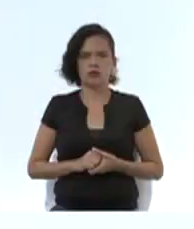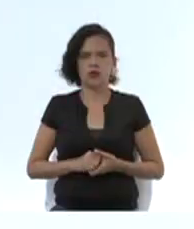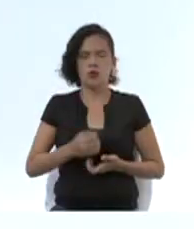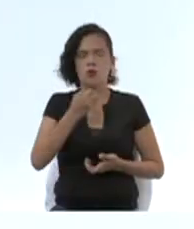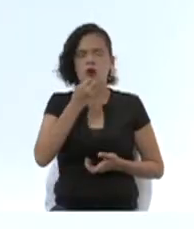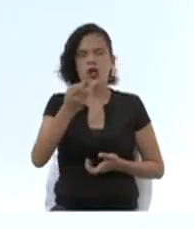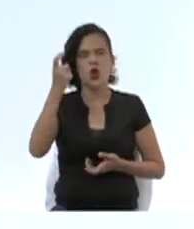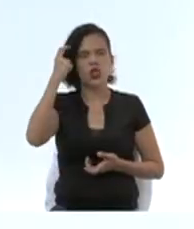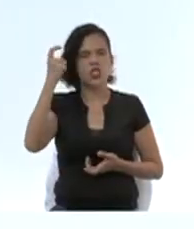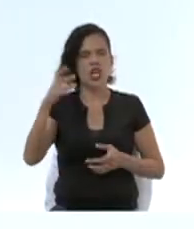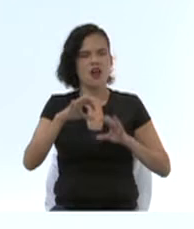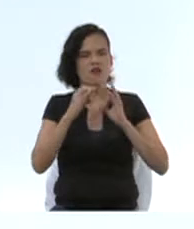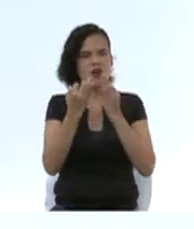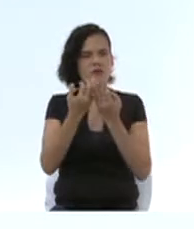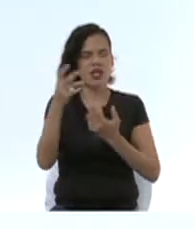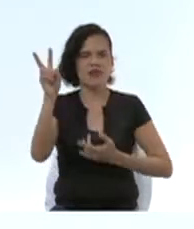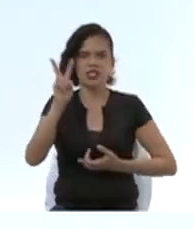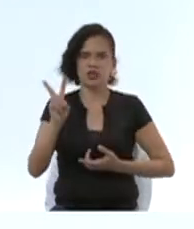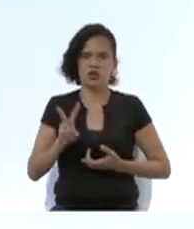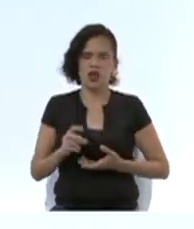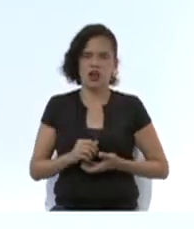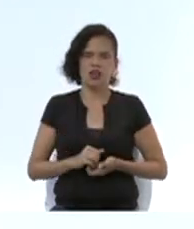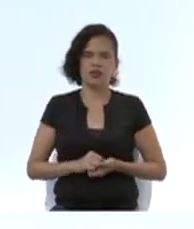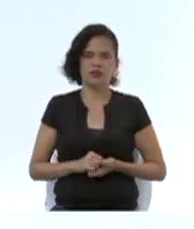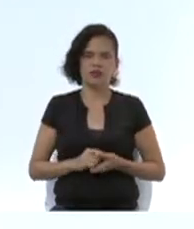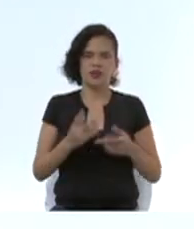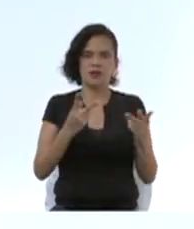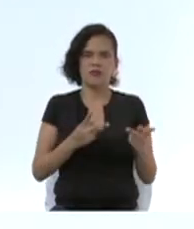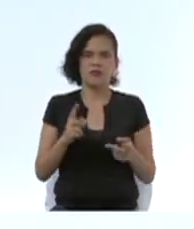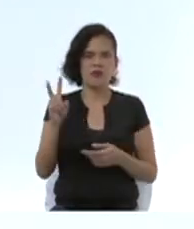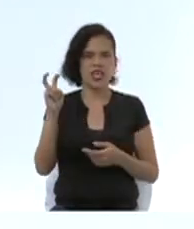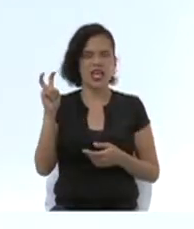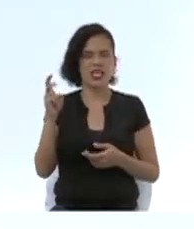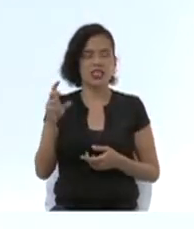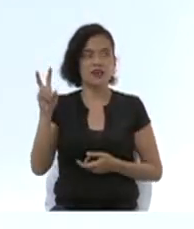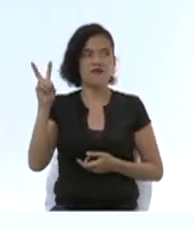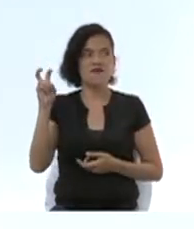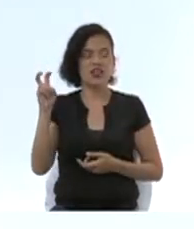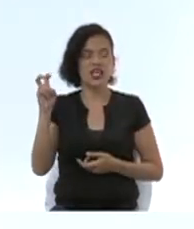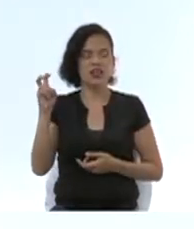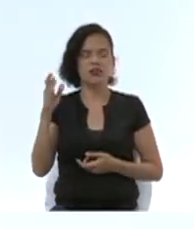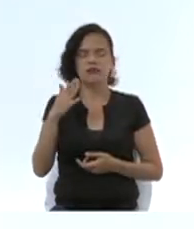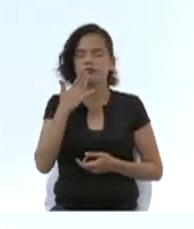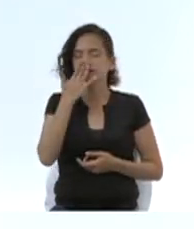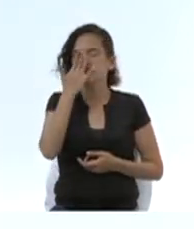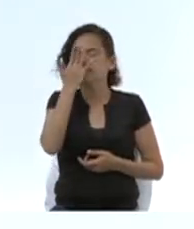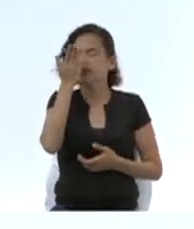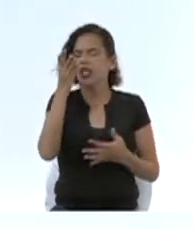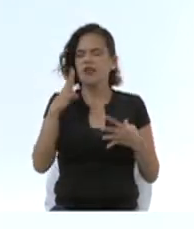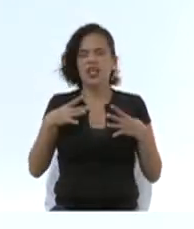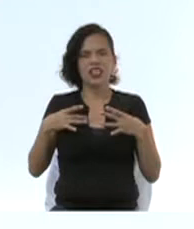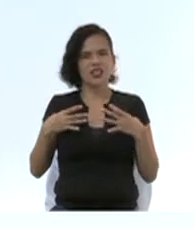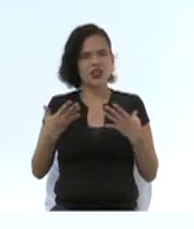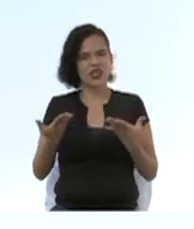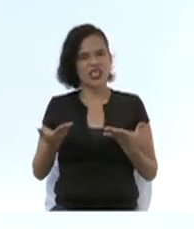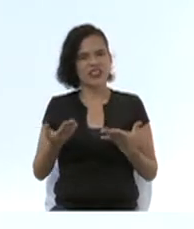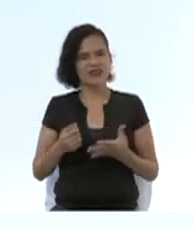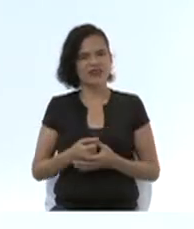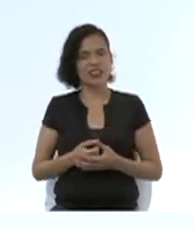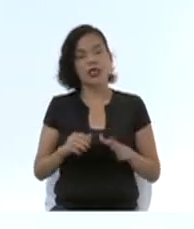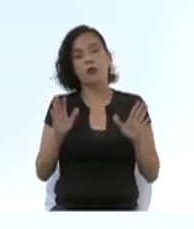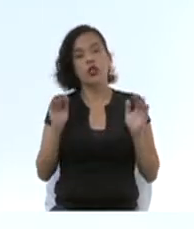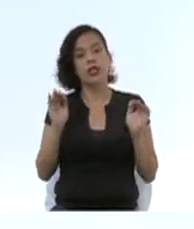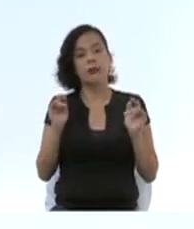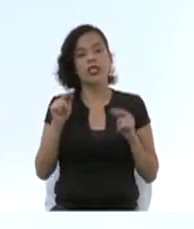Muy buenos días, familia venezolana. Viernes, viernes con olor a vacaciones. Estamos